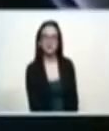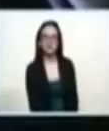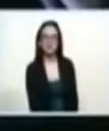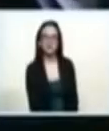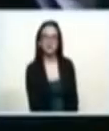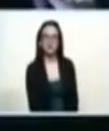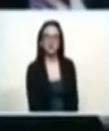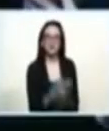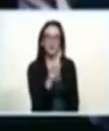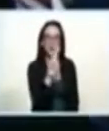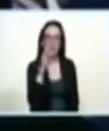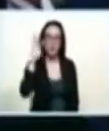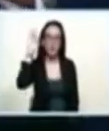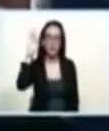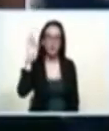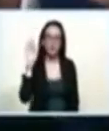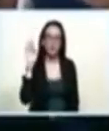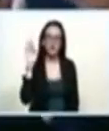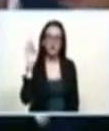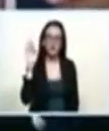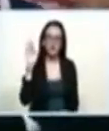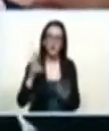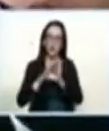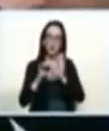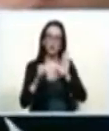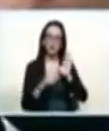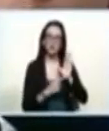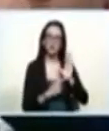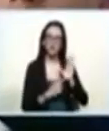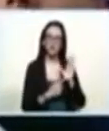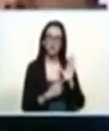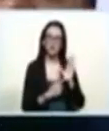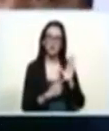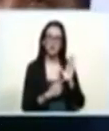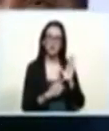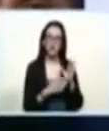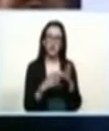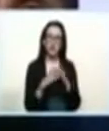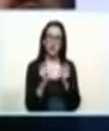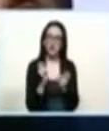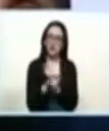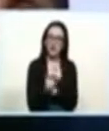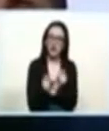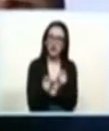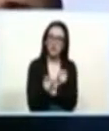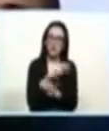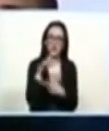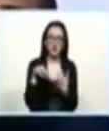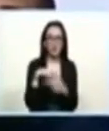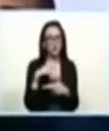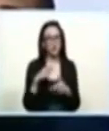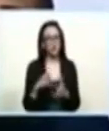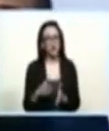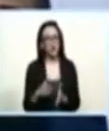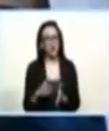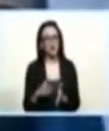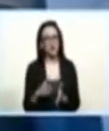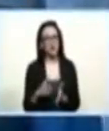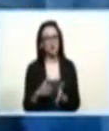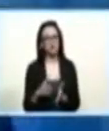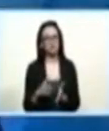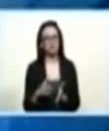nuestra Constitución Bolivariana y llevar adelante todos los cambios revolucionarios que nos